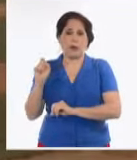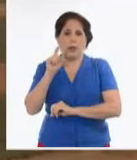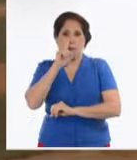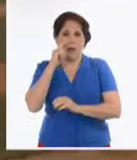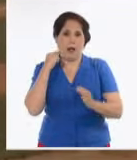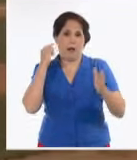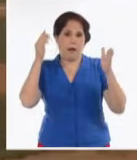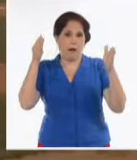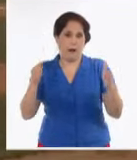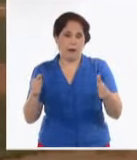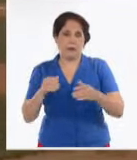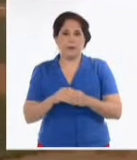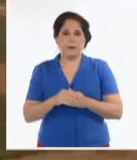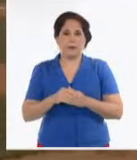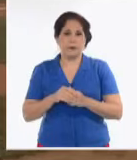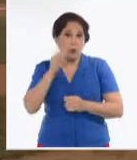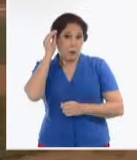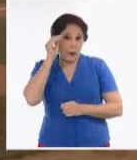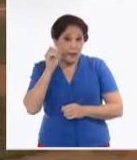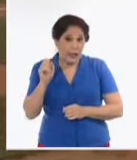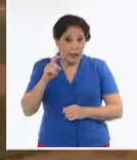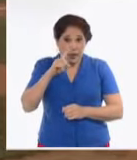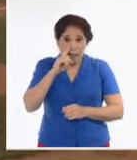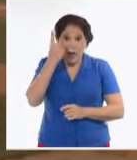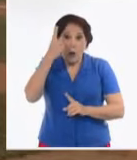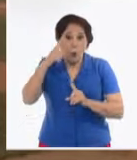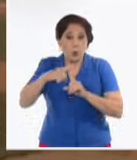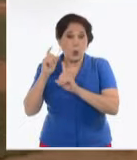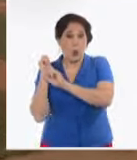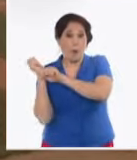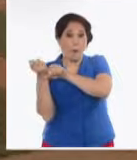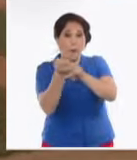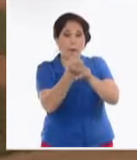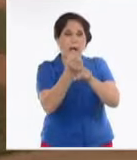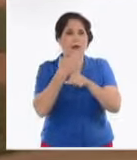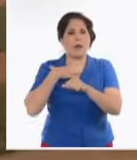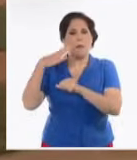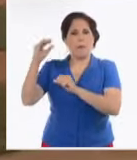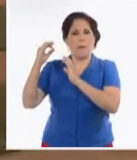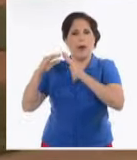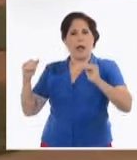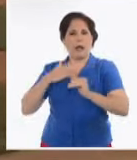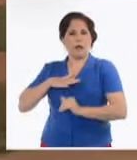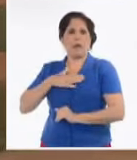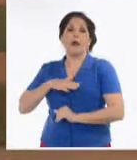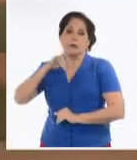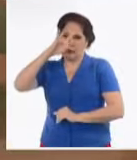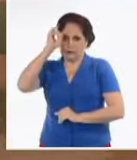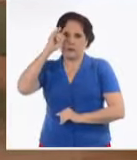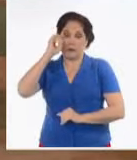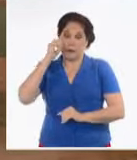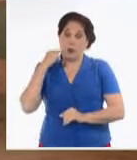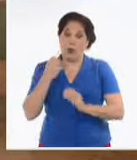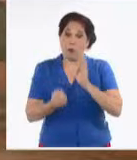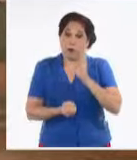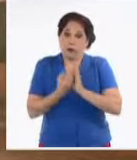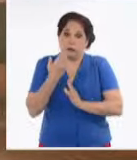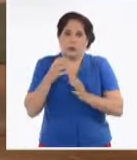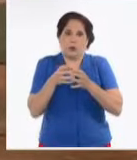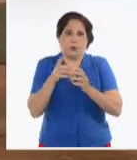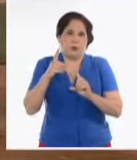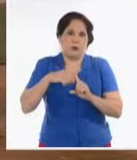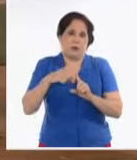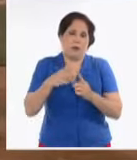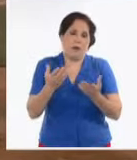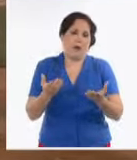era jugar ese partido, un solo turno al bate e irte a casa a descansar. Sí, ya, esa era la idea. ¿Ahora en qué piensa Daniel? ¿Qué piensa